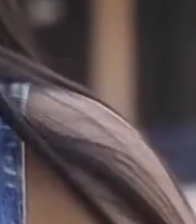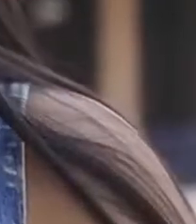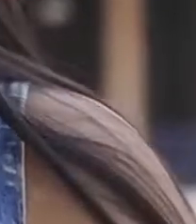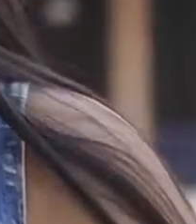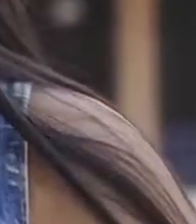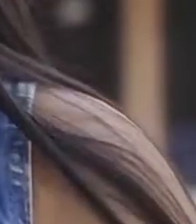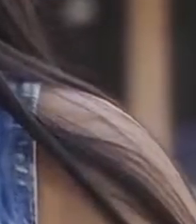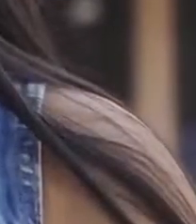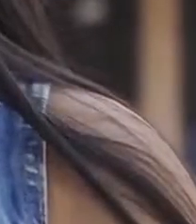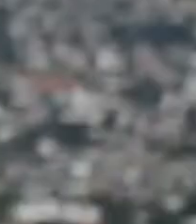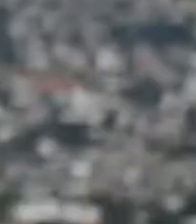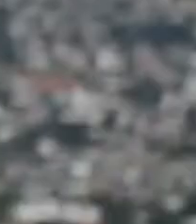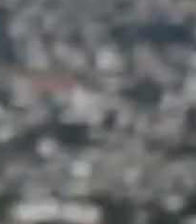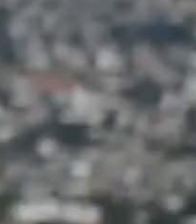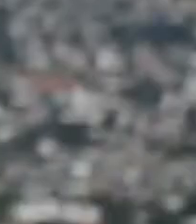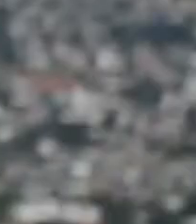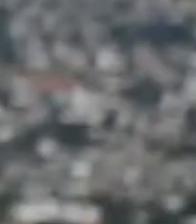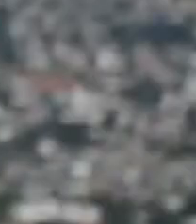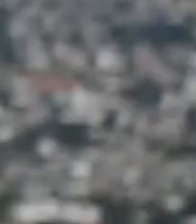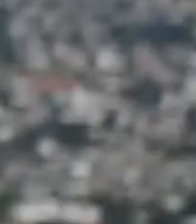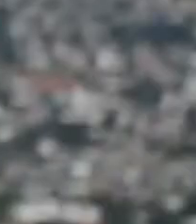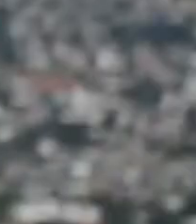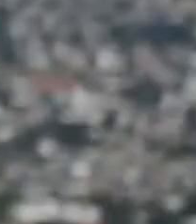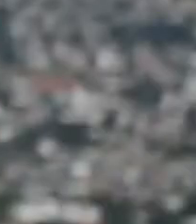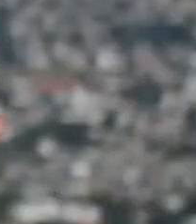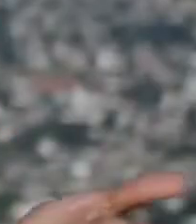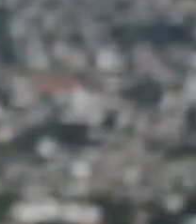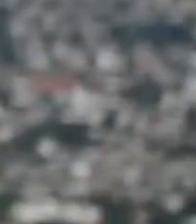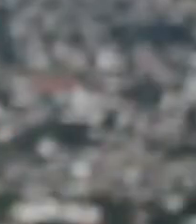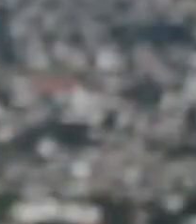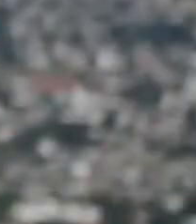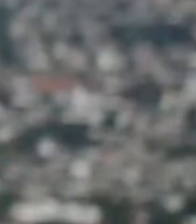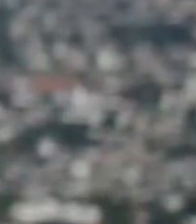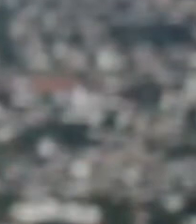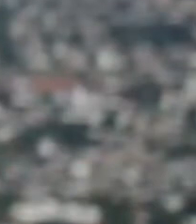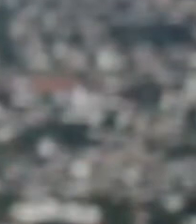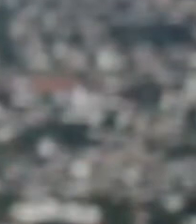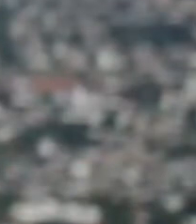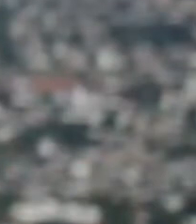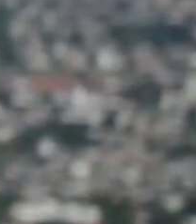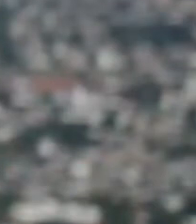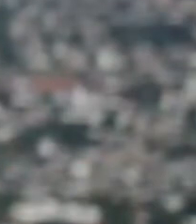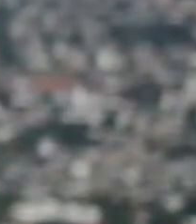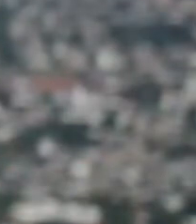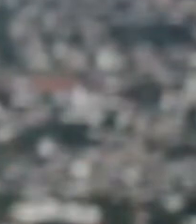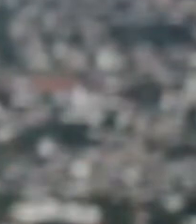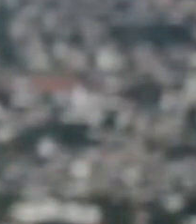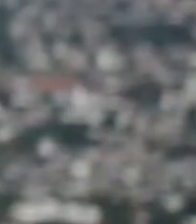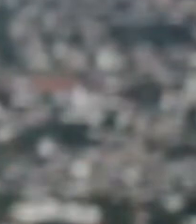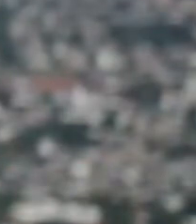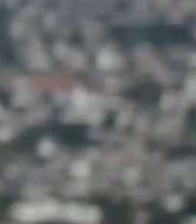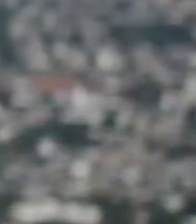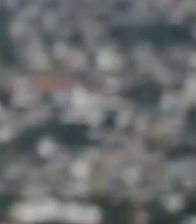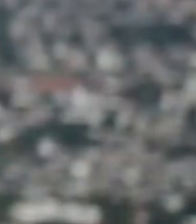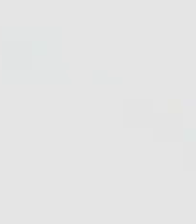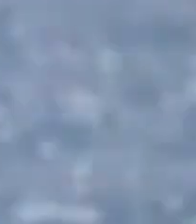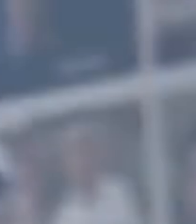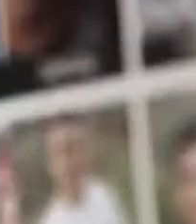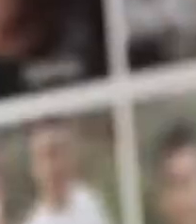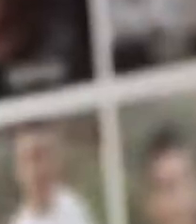de 106 mil centímetros de tallas en solo 3 años. ¿Qué estás esperando? Pide tu cita ahora mismo en Cali y en